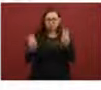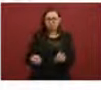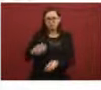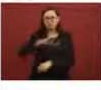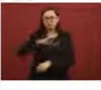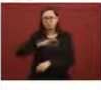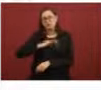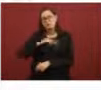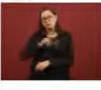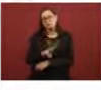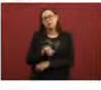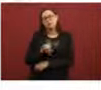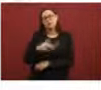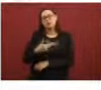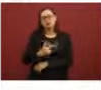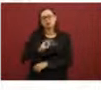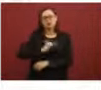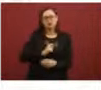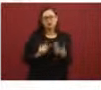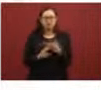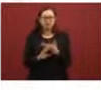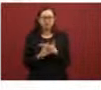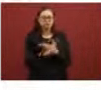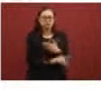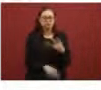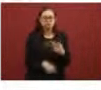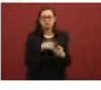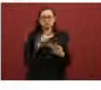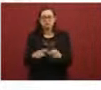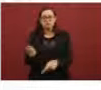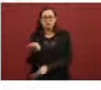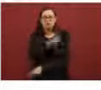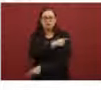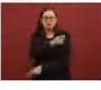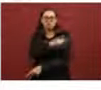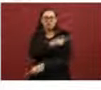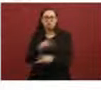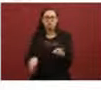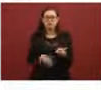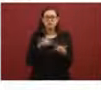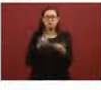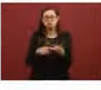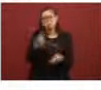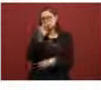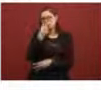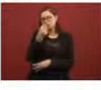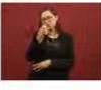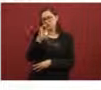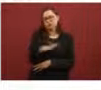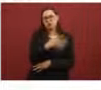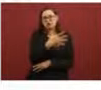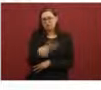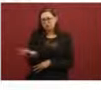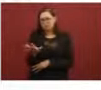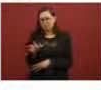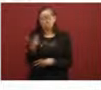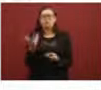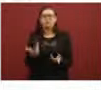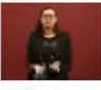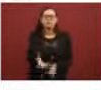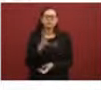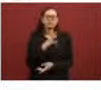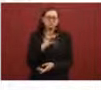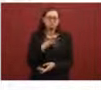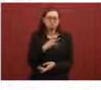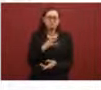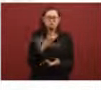antirretrovirales, está en puerta de camino lo de vacunas y patentes o fuentes únicas. Entre los medicamentos tenemos desde